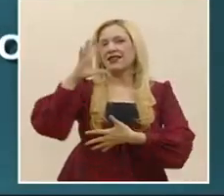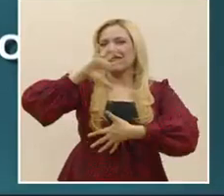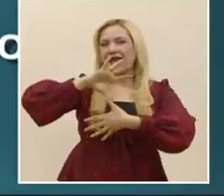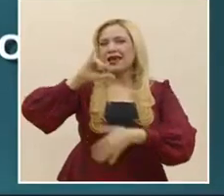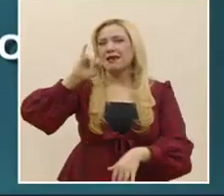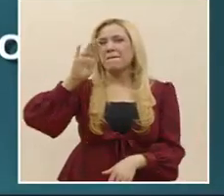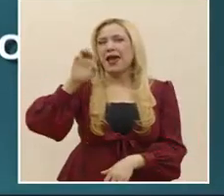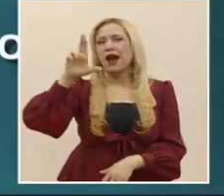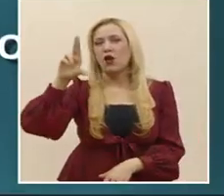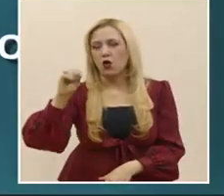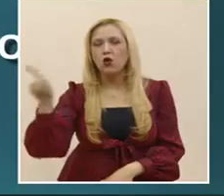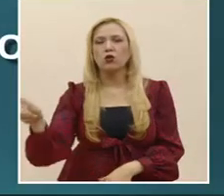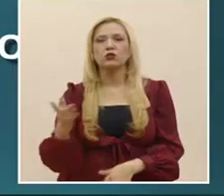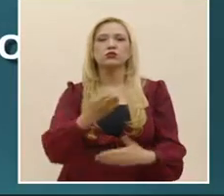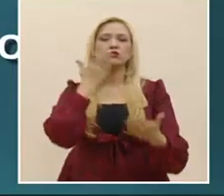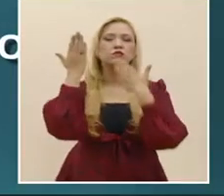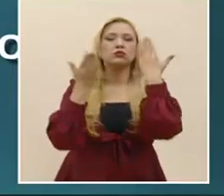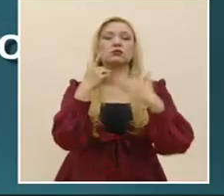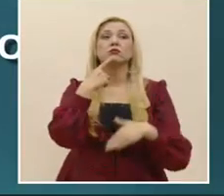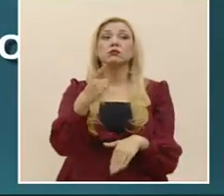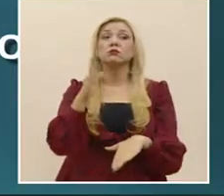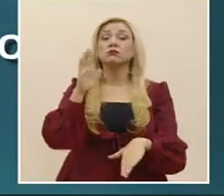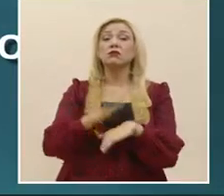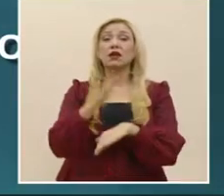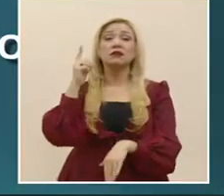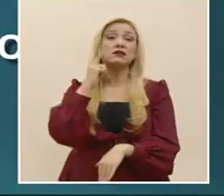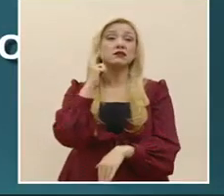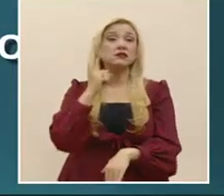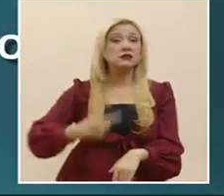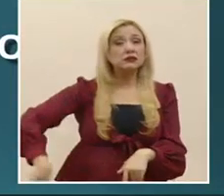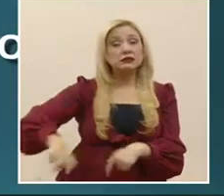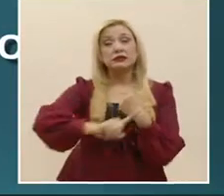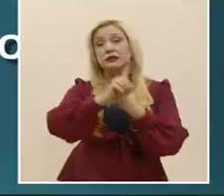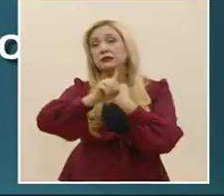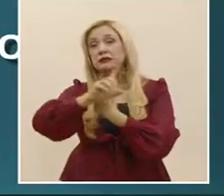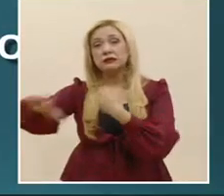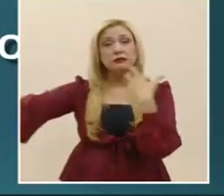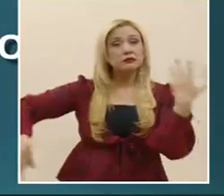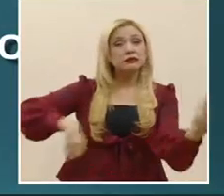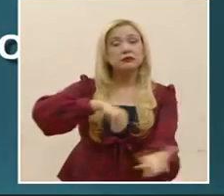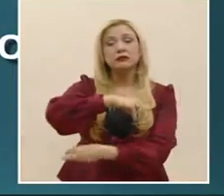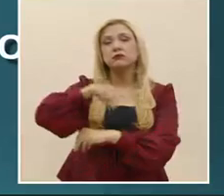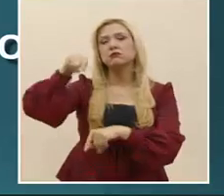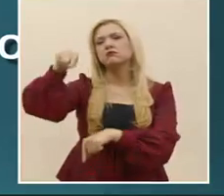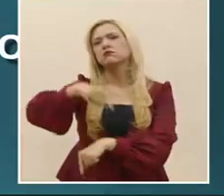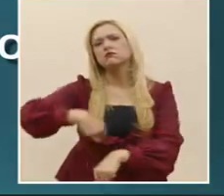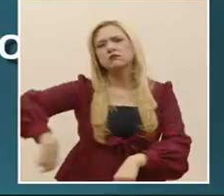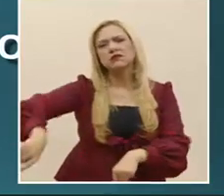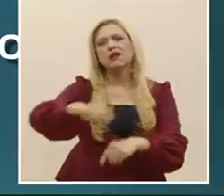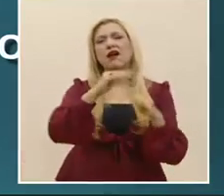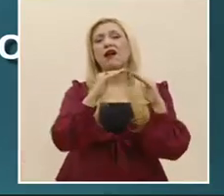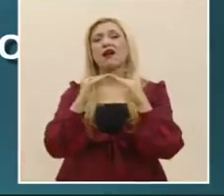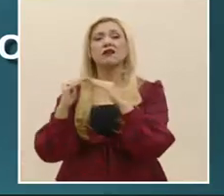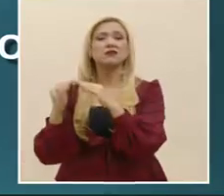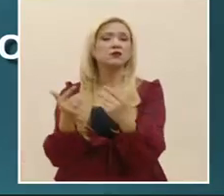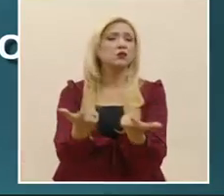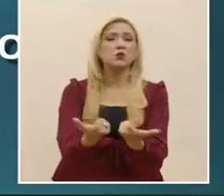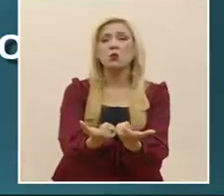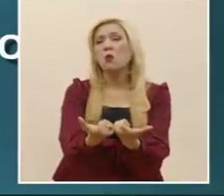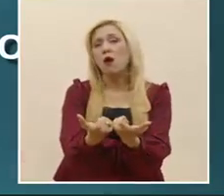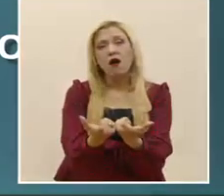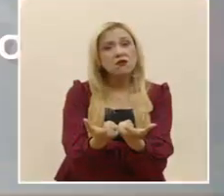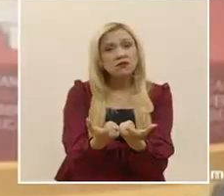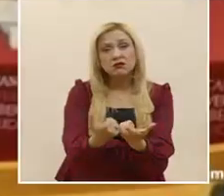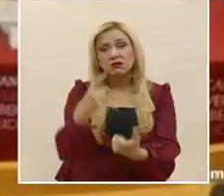Iberoamericana, aseguró que los más afectados por la concentración de mercados son los hogares con menos